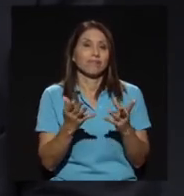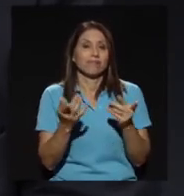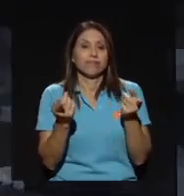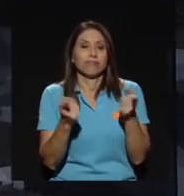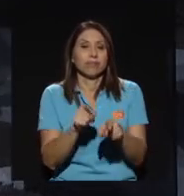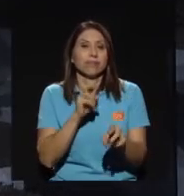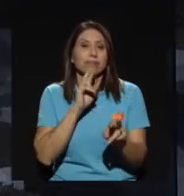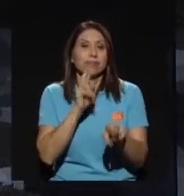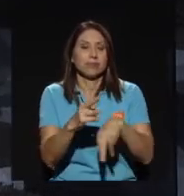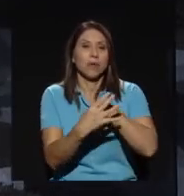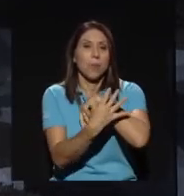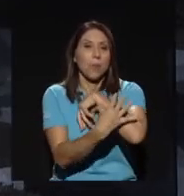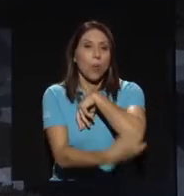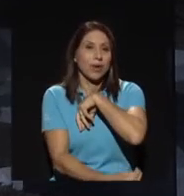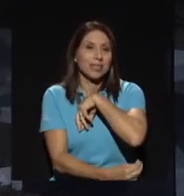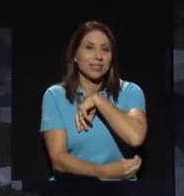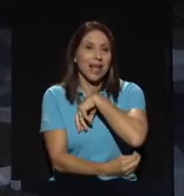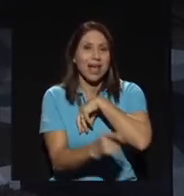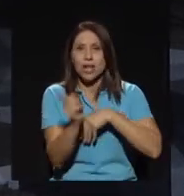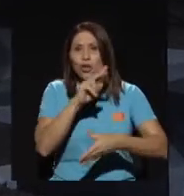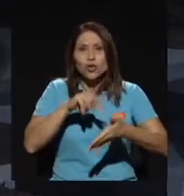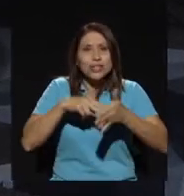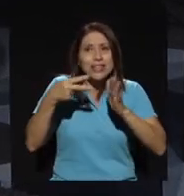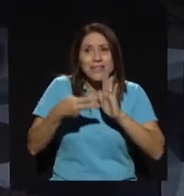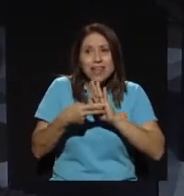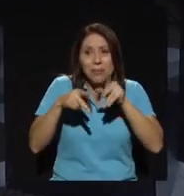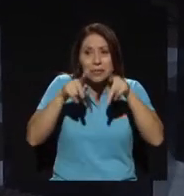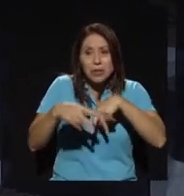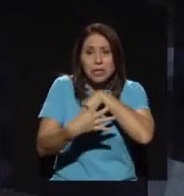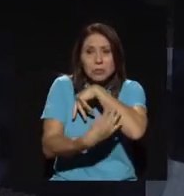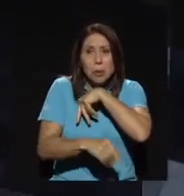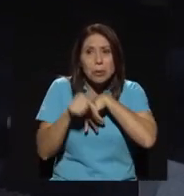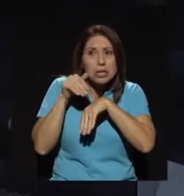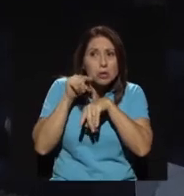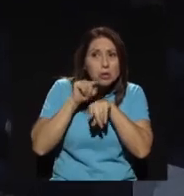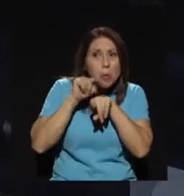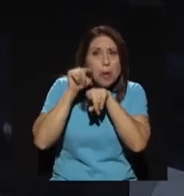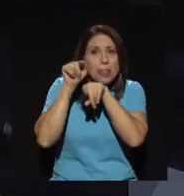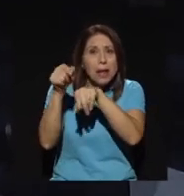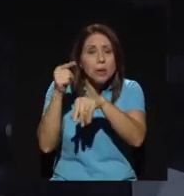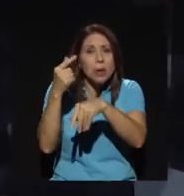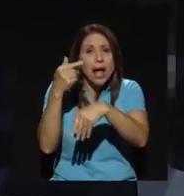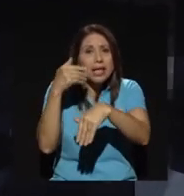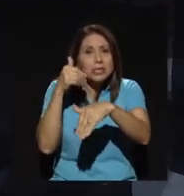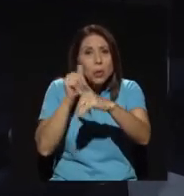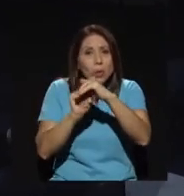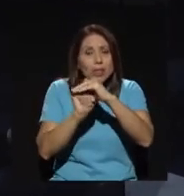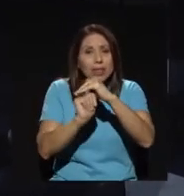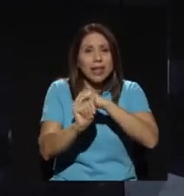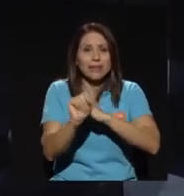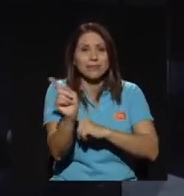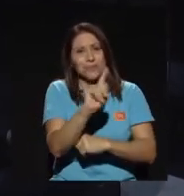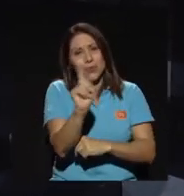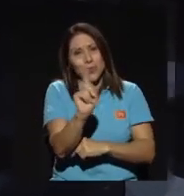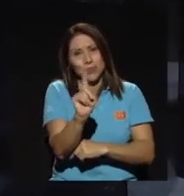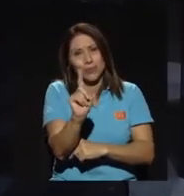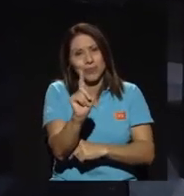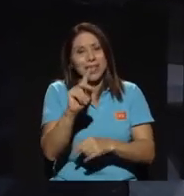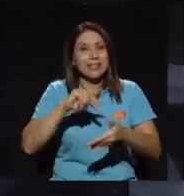que los pobres nos mandaron es considera libres no es que los pobres subieron con la marea y